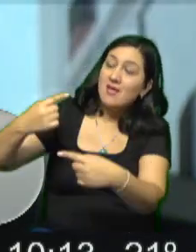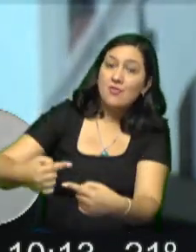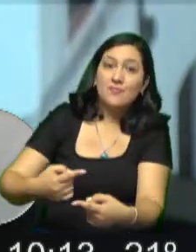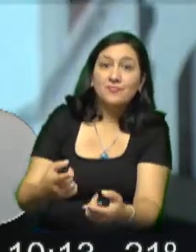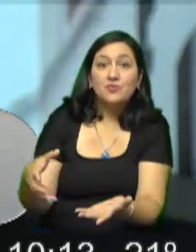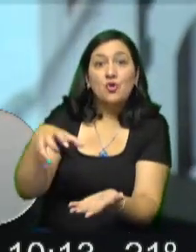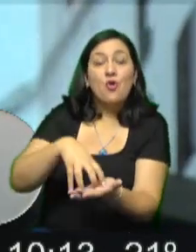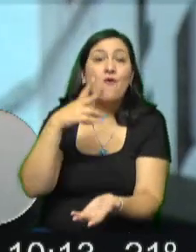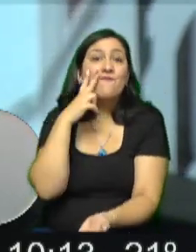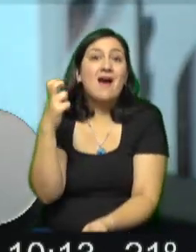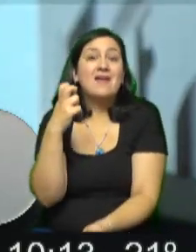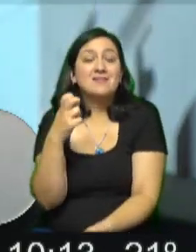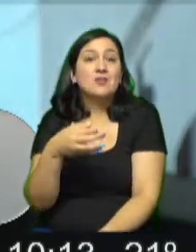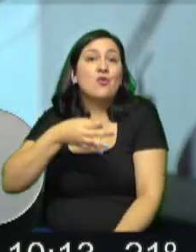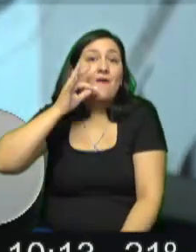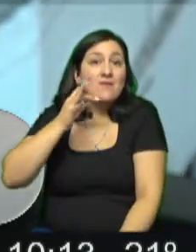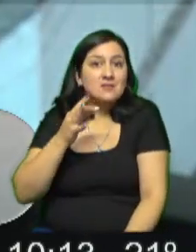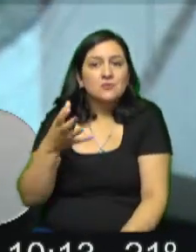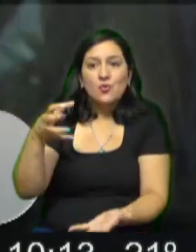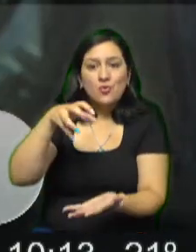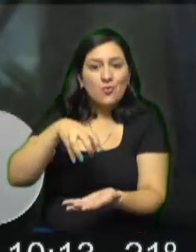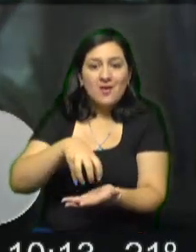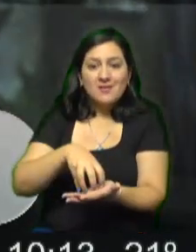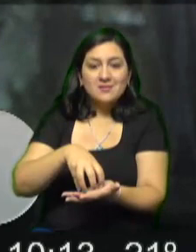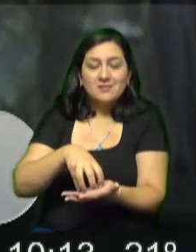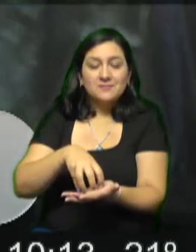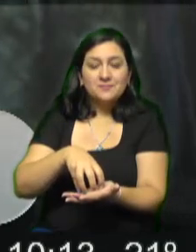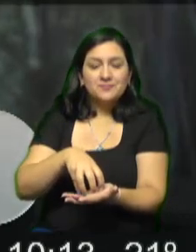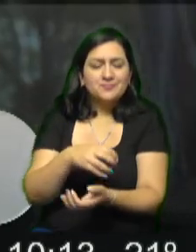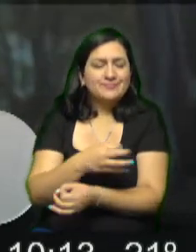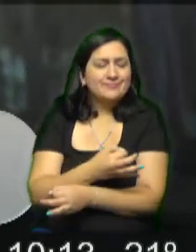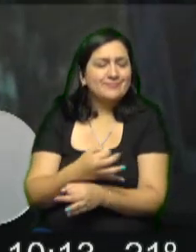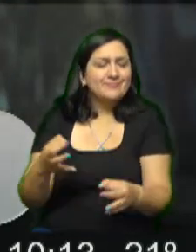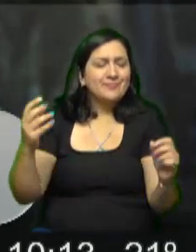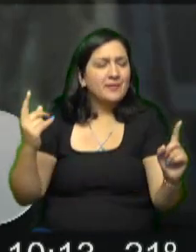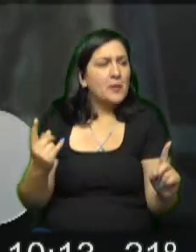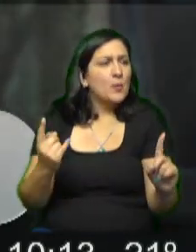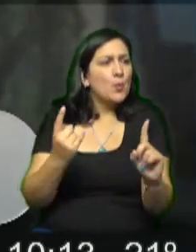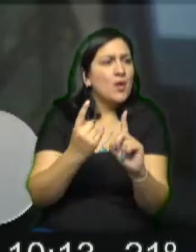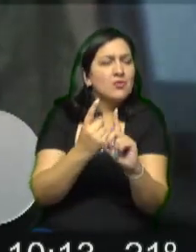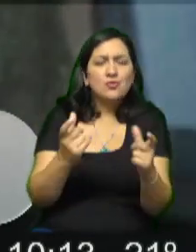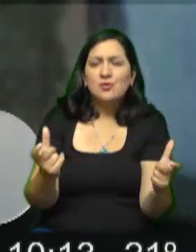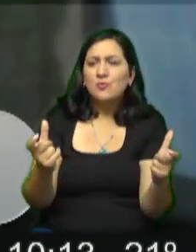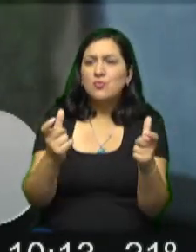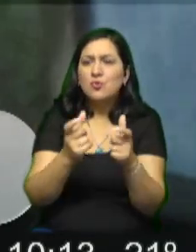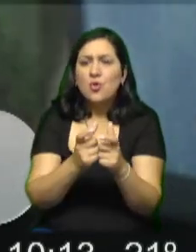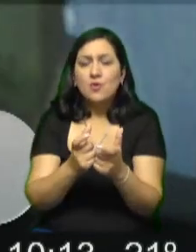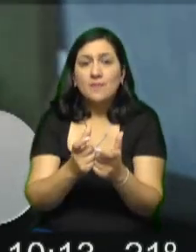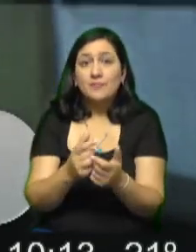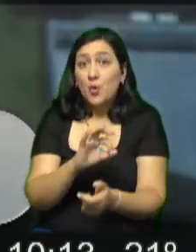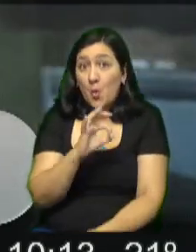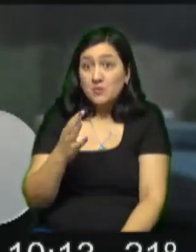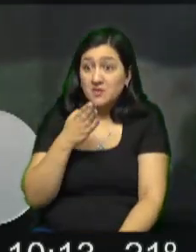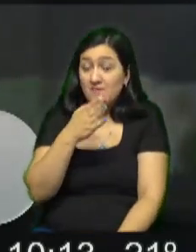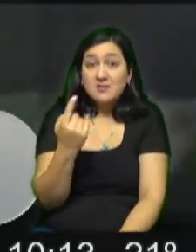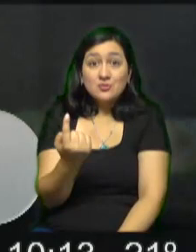los bares y los cafés, ¿no? Un lugar increíble de encuentro, o aunque uno vaya